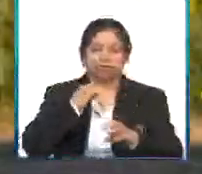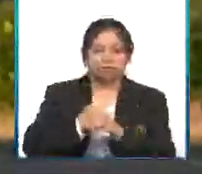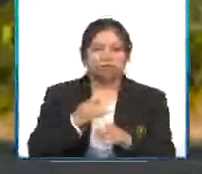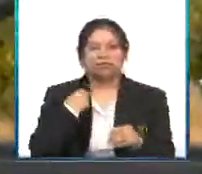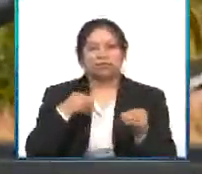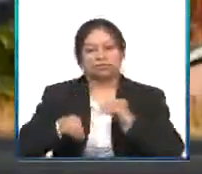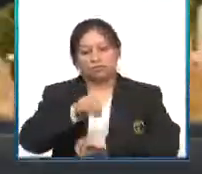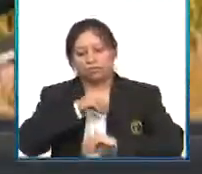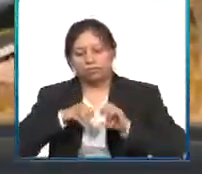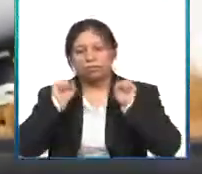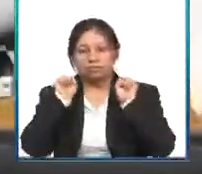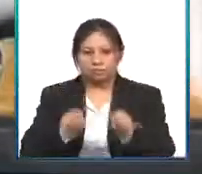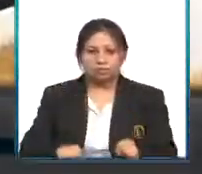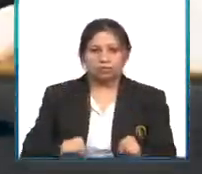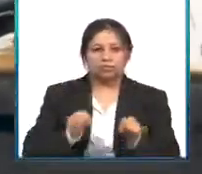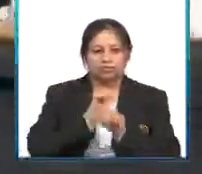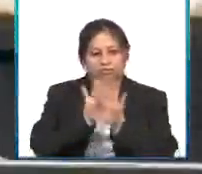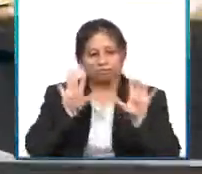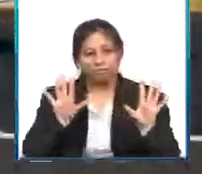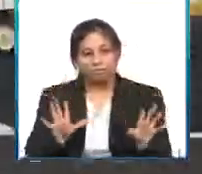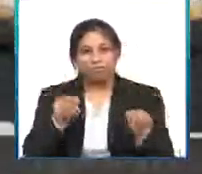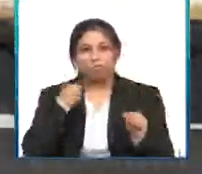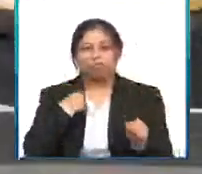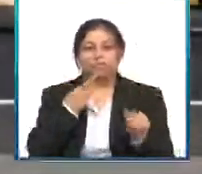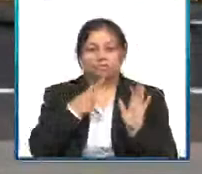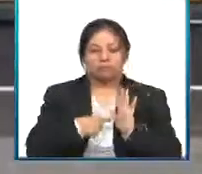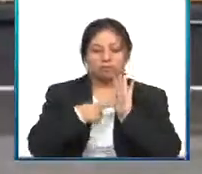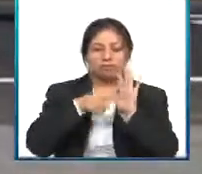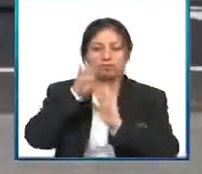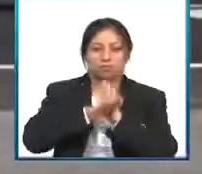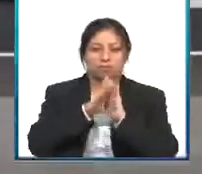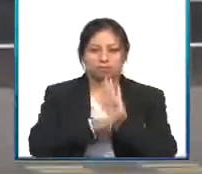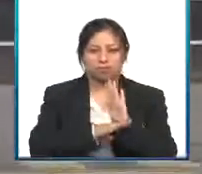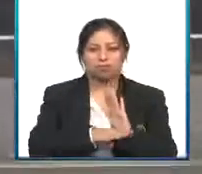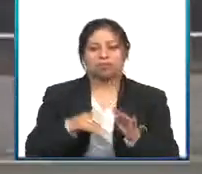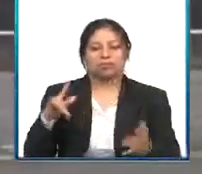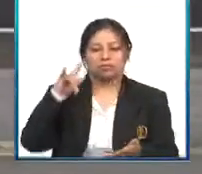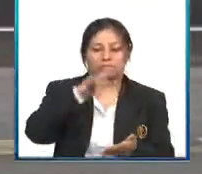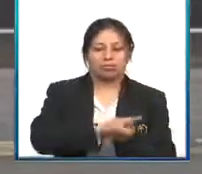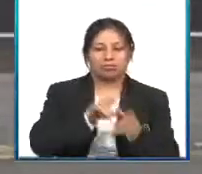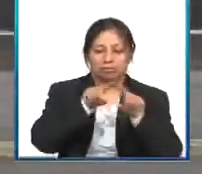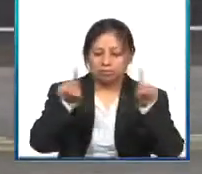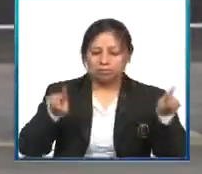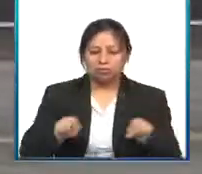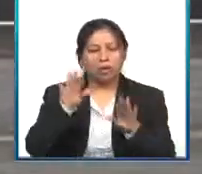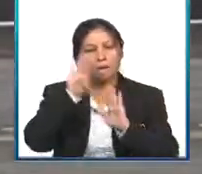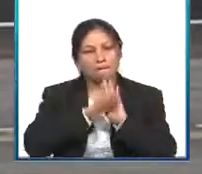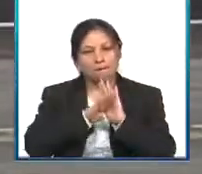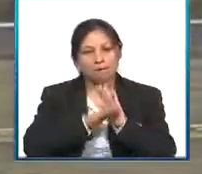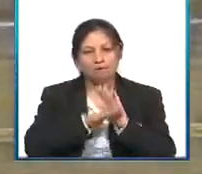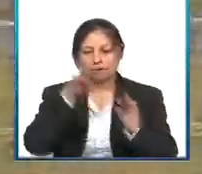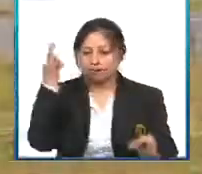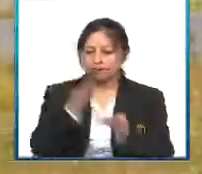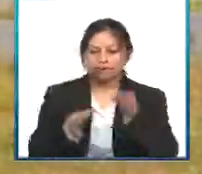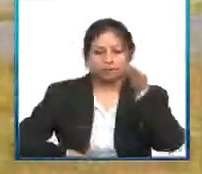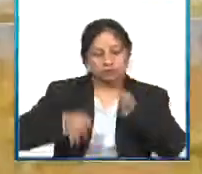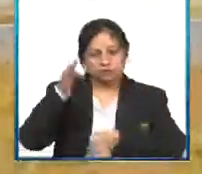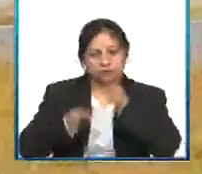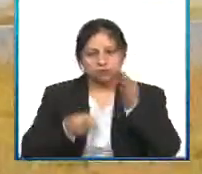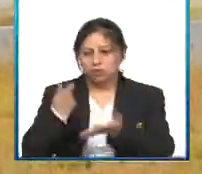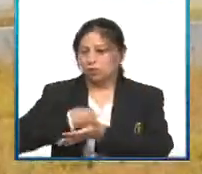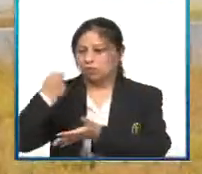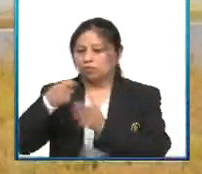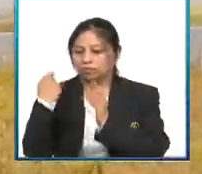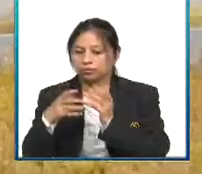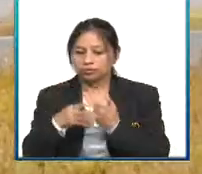estas reformas hace posible una competencia leal, representa precios más bajos en boletos aéreos para los usuarios y a su vez otorga certeza jurídica en el